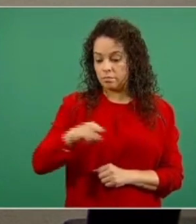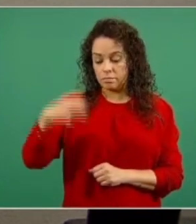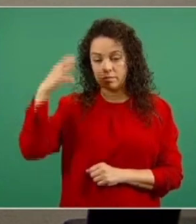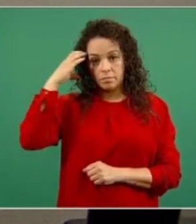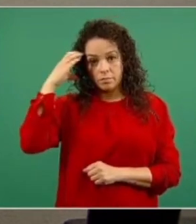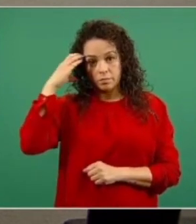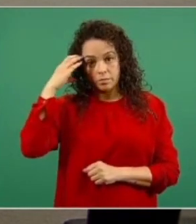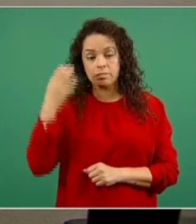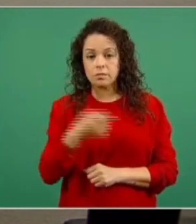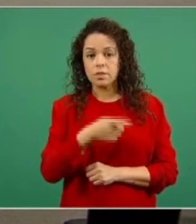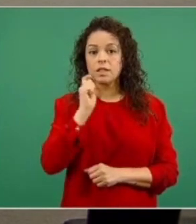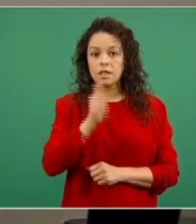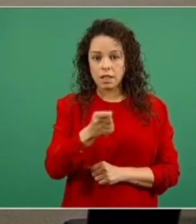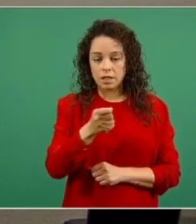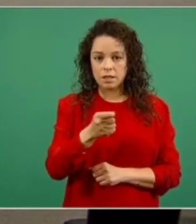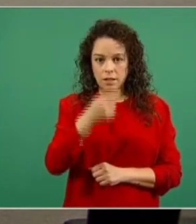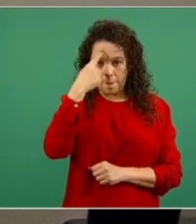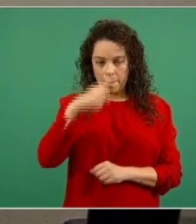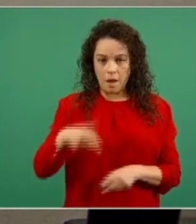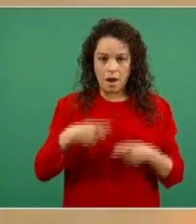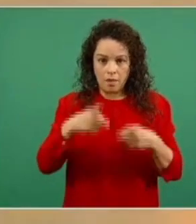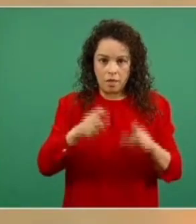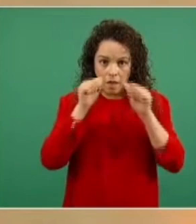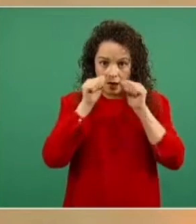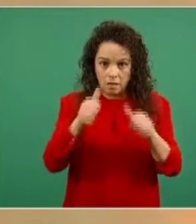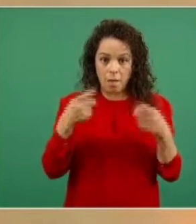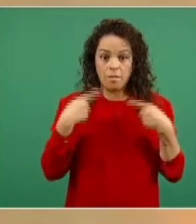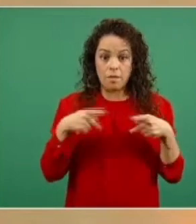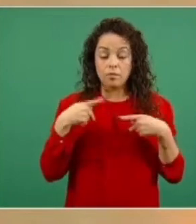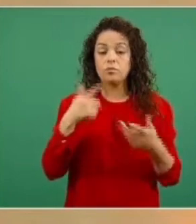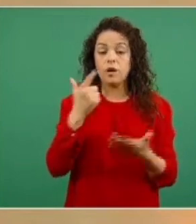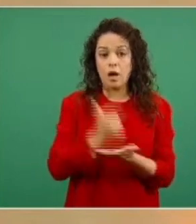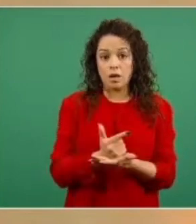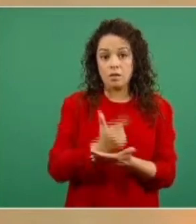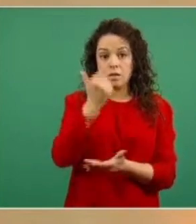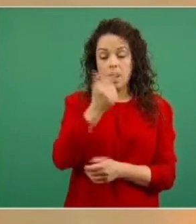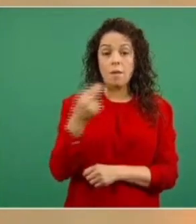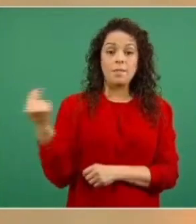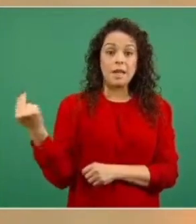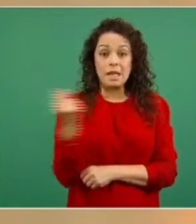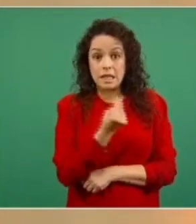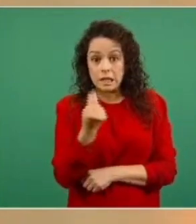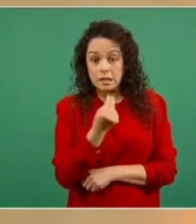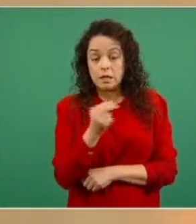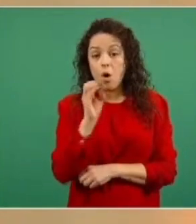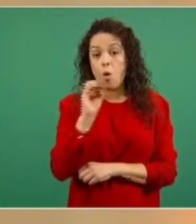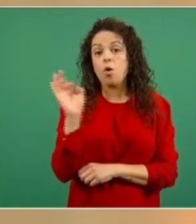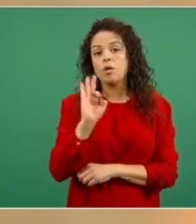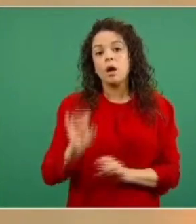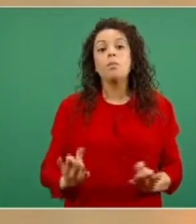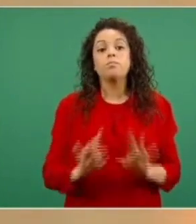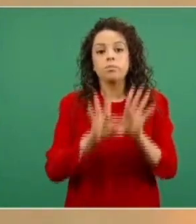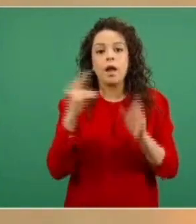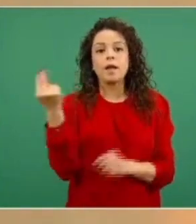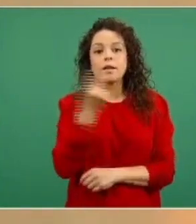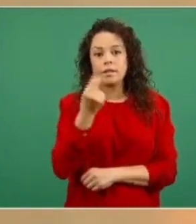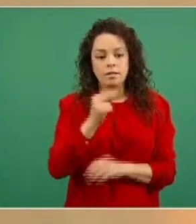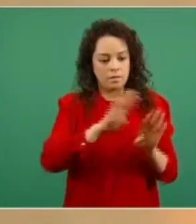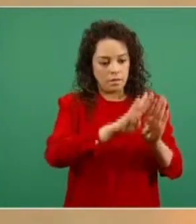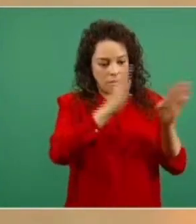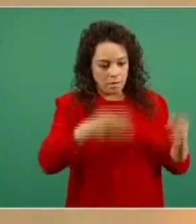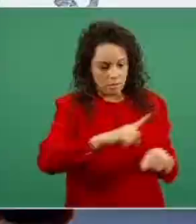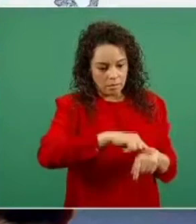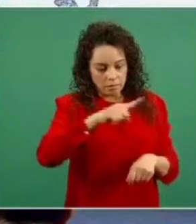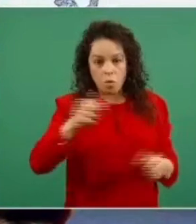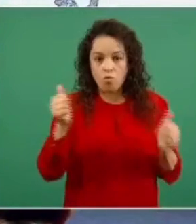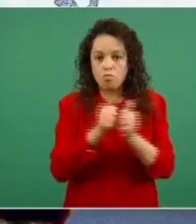habilitadas o funcionales para la atención de un paciente crítico que requiere o que puede requerir ventilación mecánica,